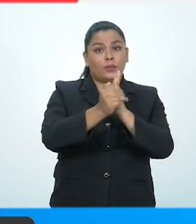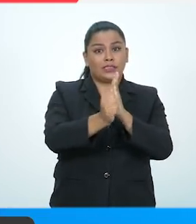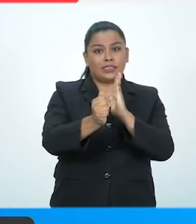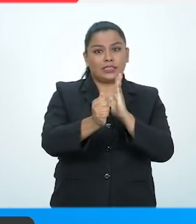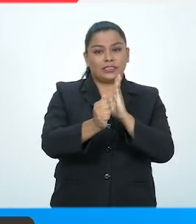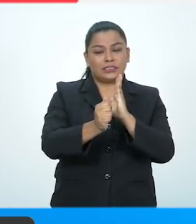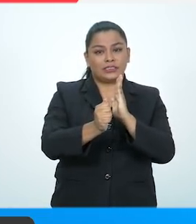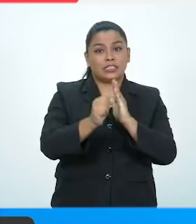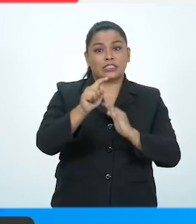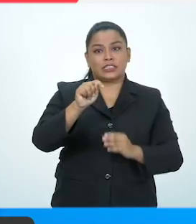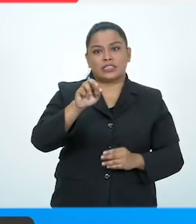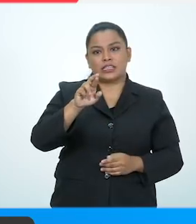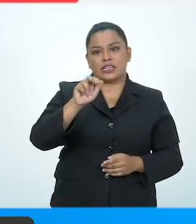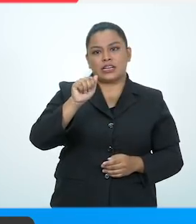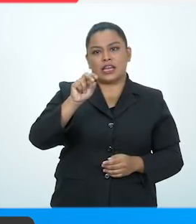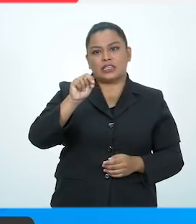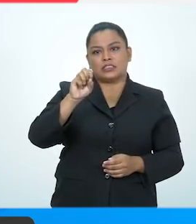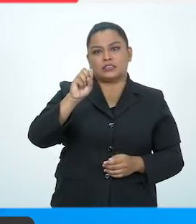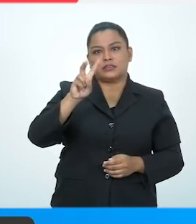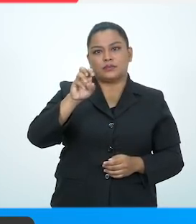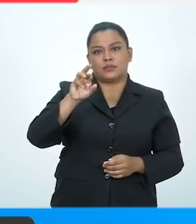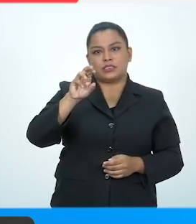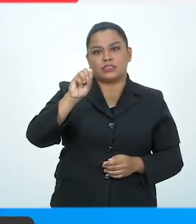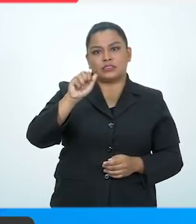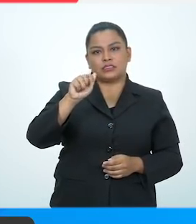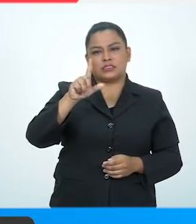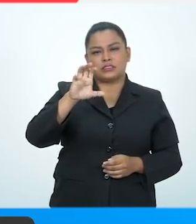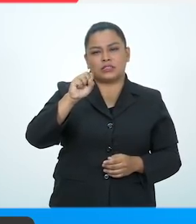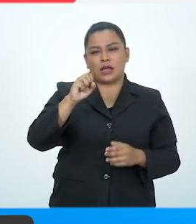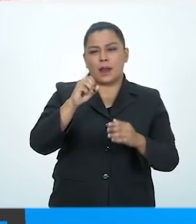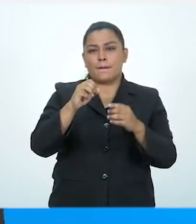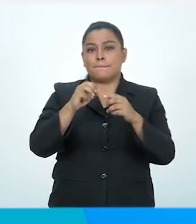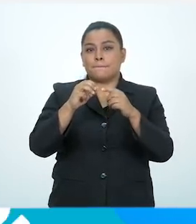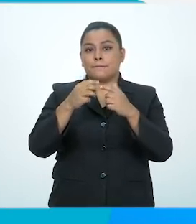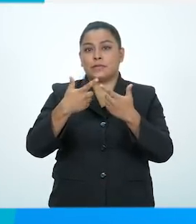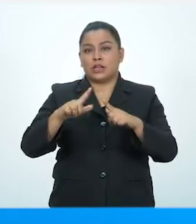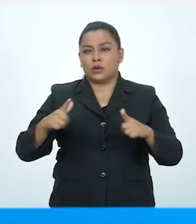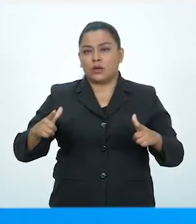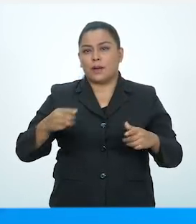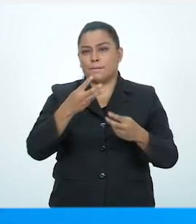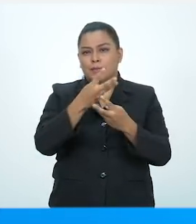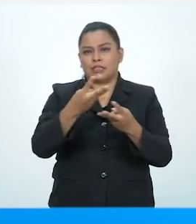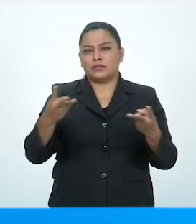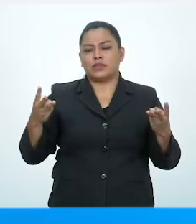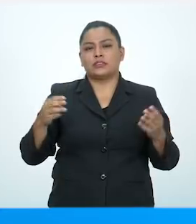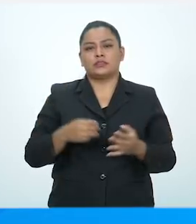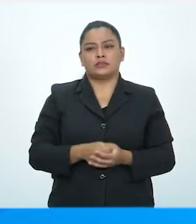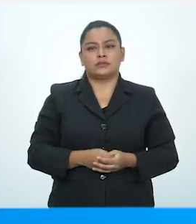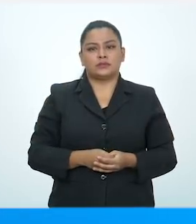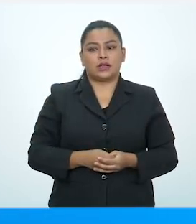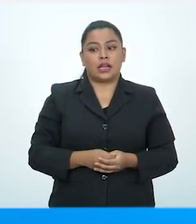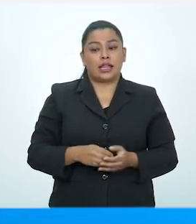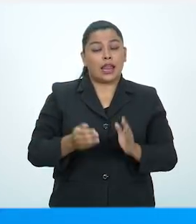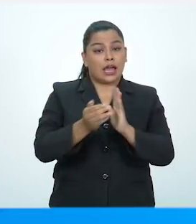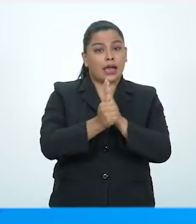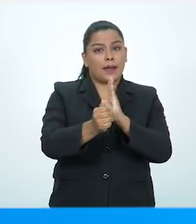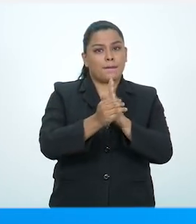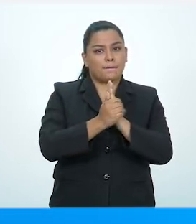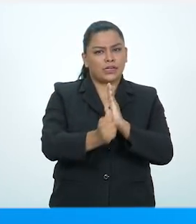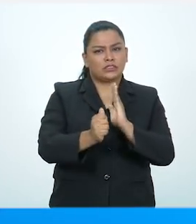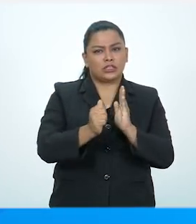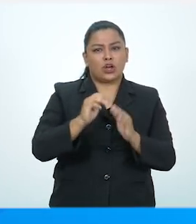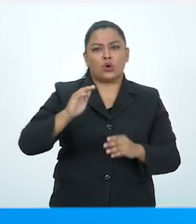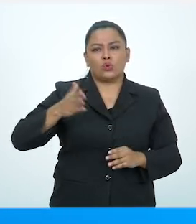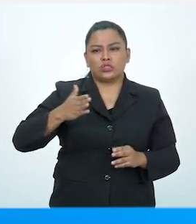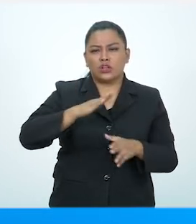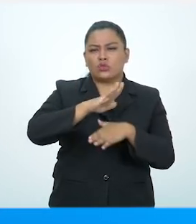Competencias transversales de la asignatura de lenguaje y literatura. Comprensión oral. Es la capacidad de